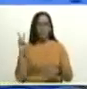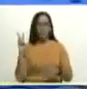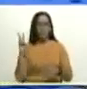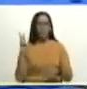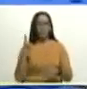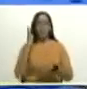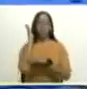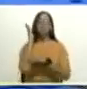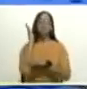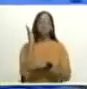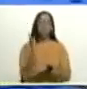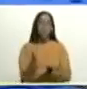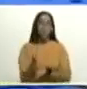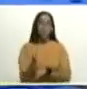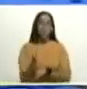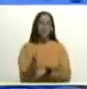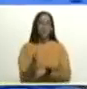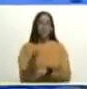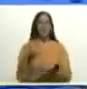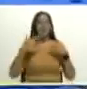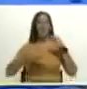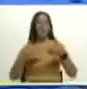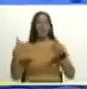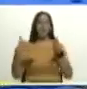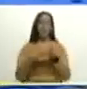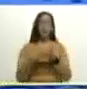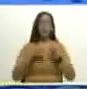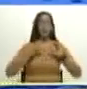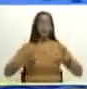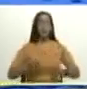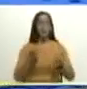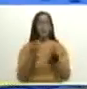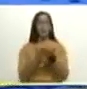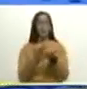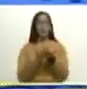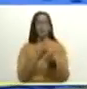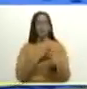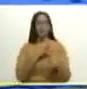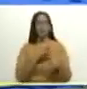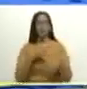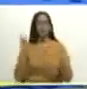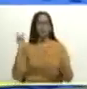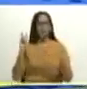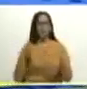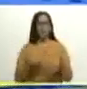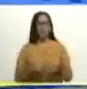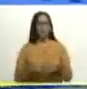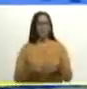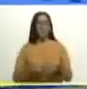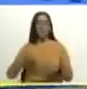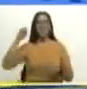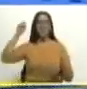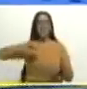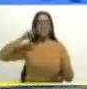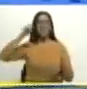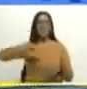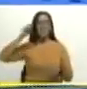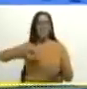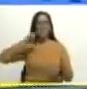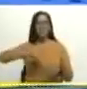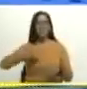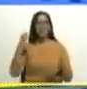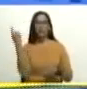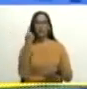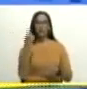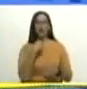las sanciones criminales contra el cuerpo económico y social de la República. Y la exigencia en una sola